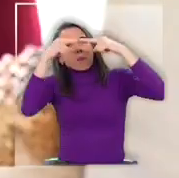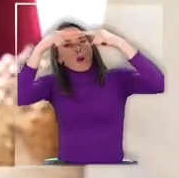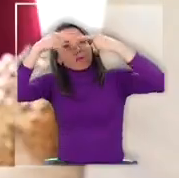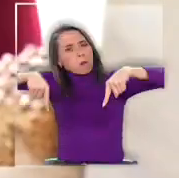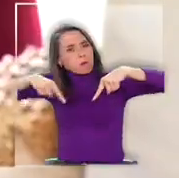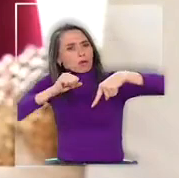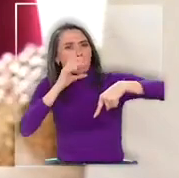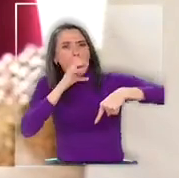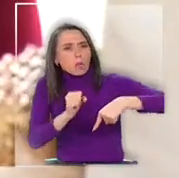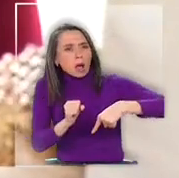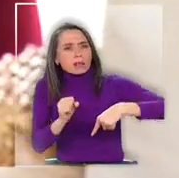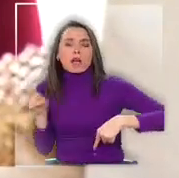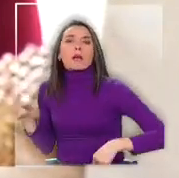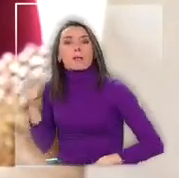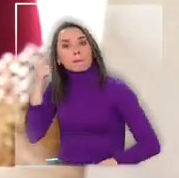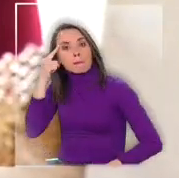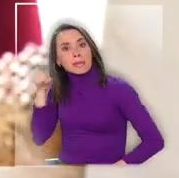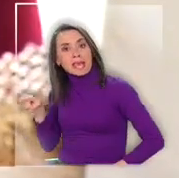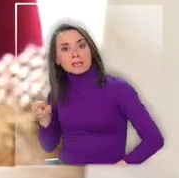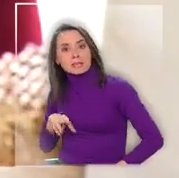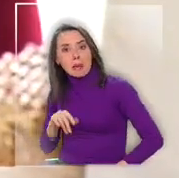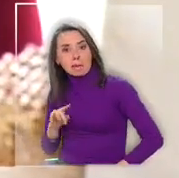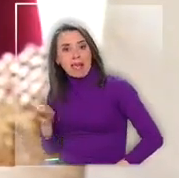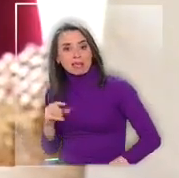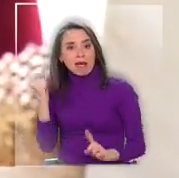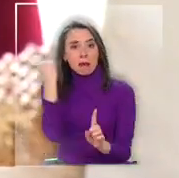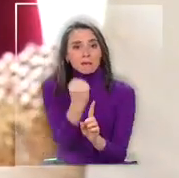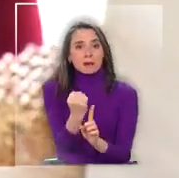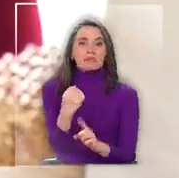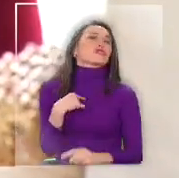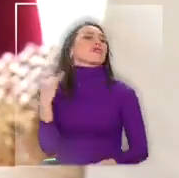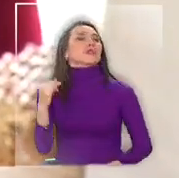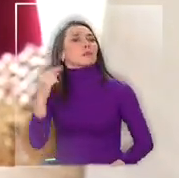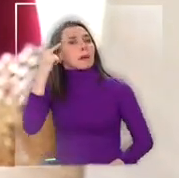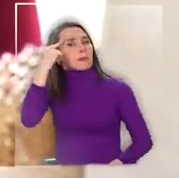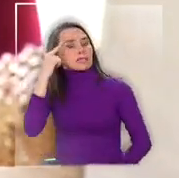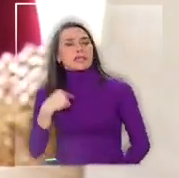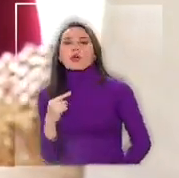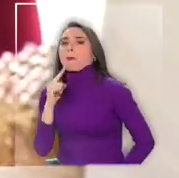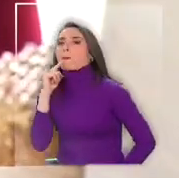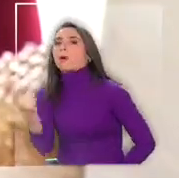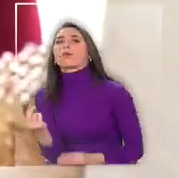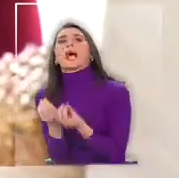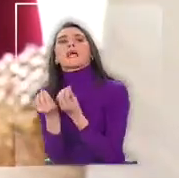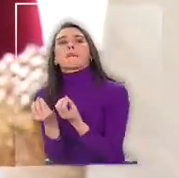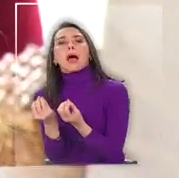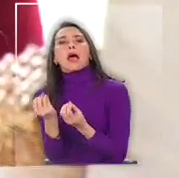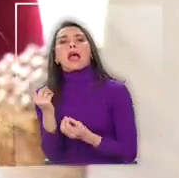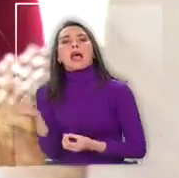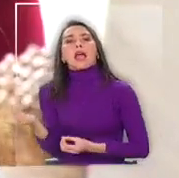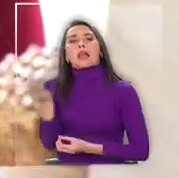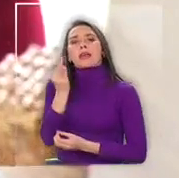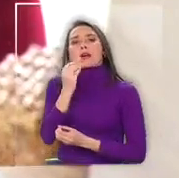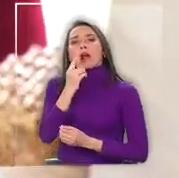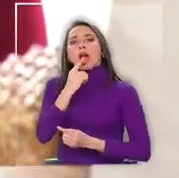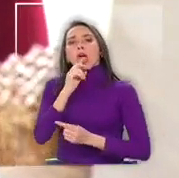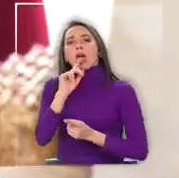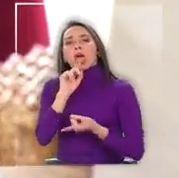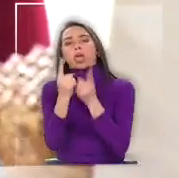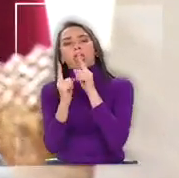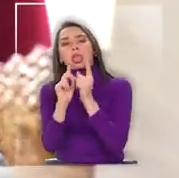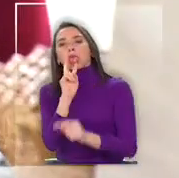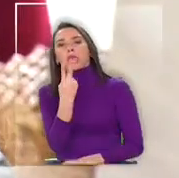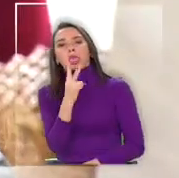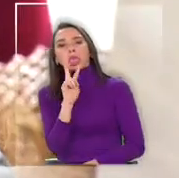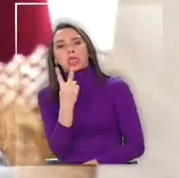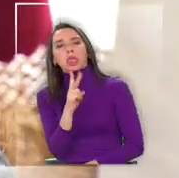Matías tuvo algo que ver? Yo creo que yo siempre pensé, porque cuando le preguntaba a él lo que pasaba, él varias veces me dio versiones distintas. Ante